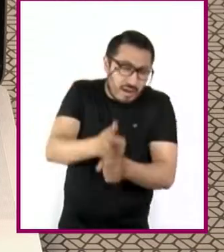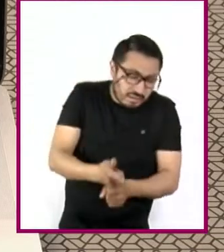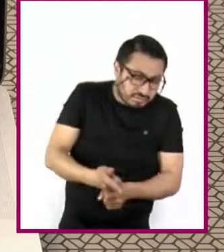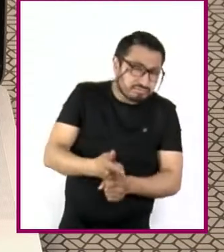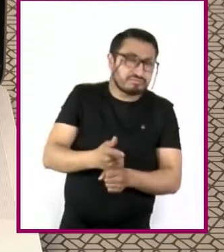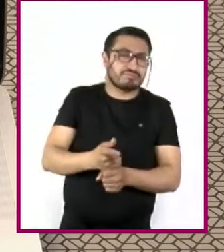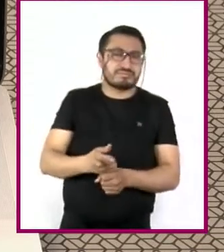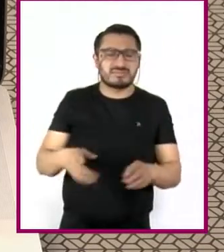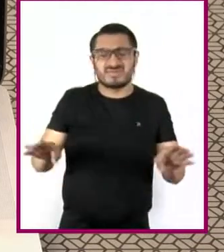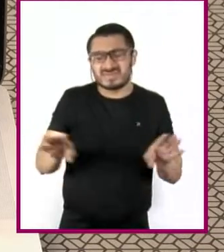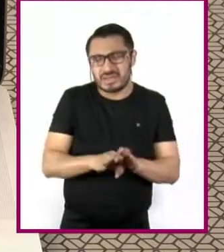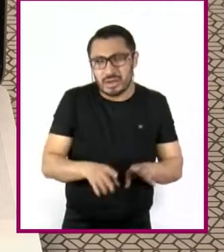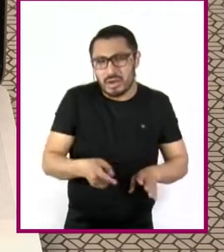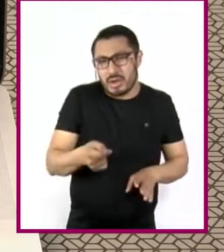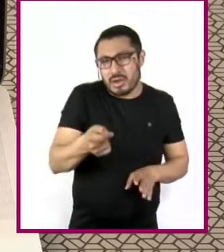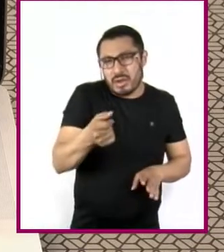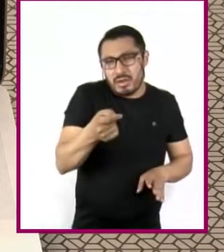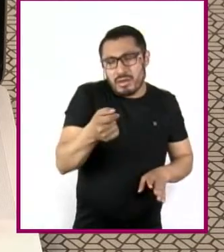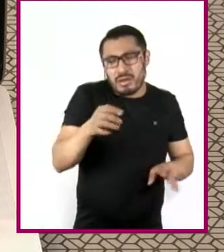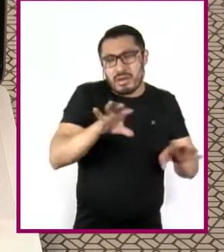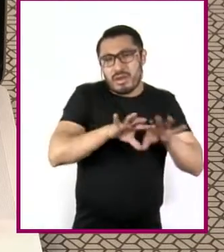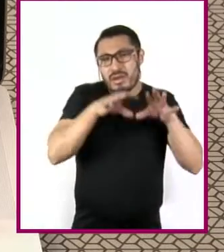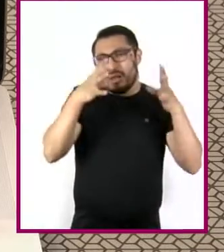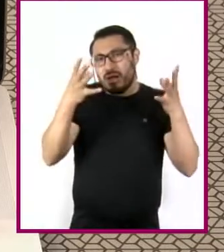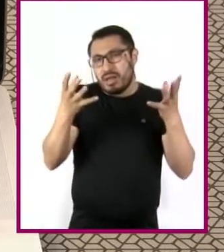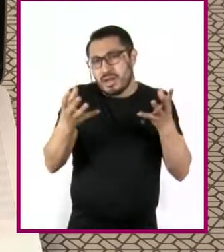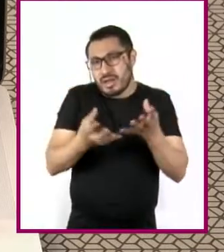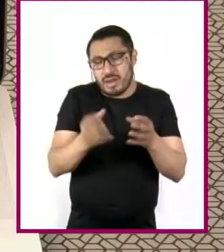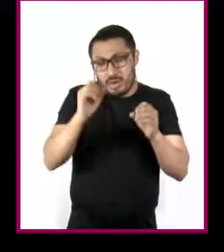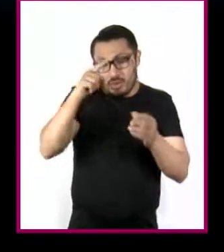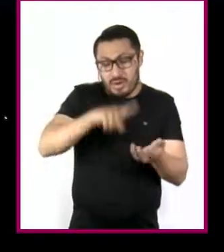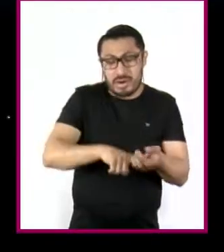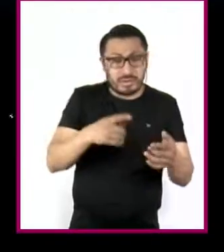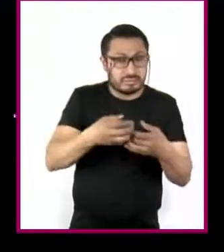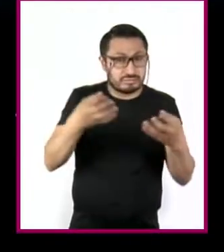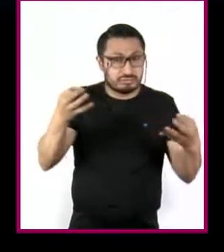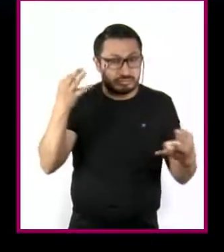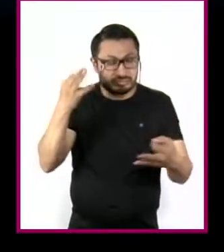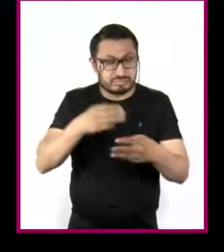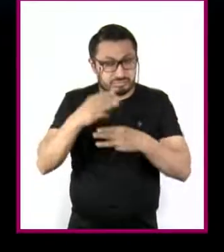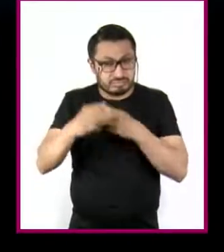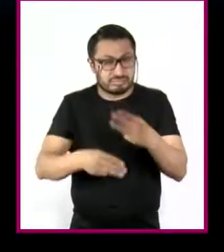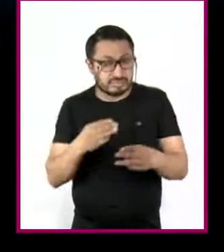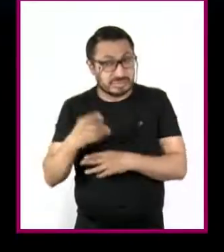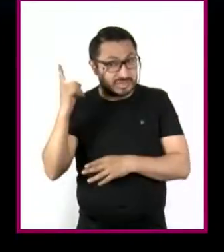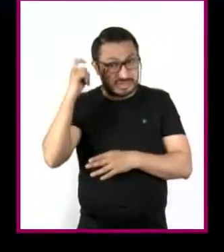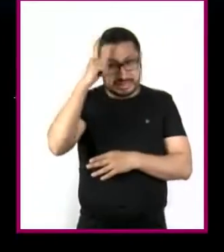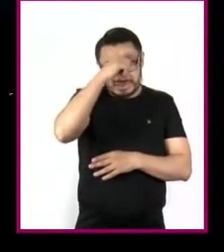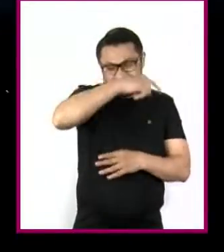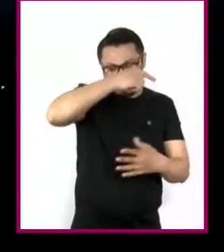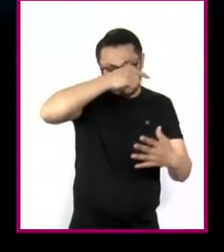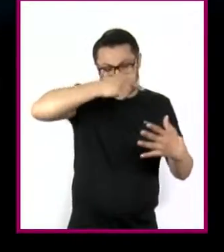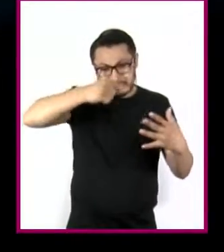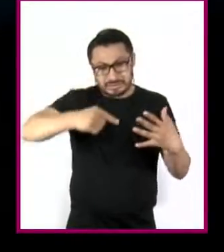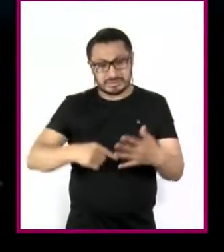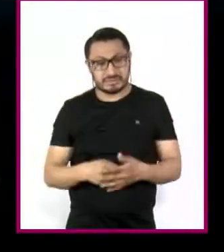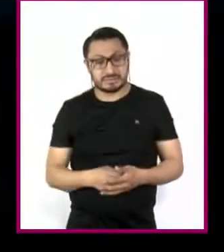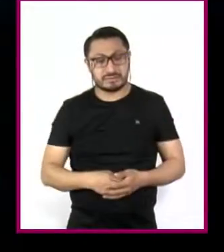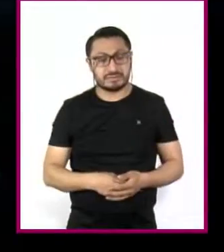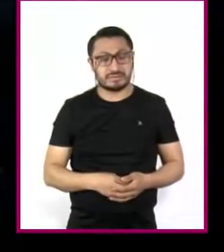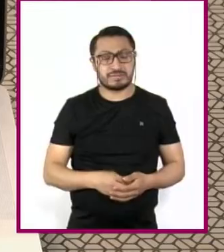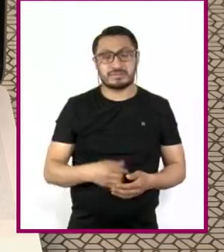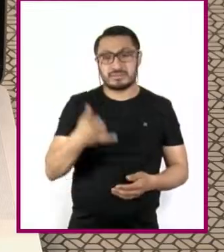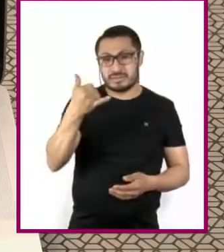una manera súper escasa en la atmósfera o en la Tierra. O sea, son muy difíciles de cuantificar. Y